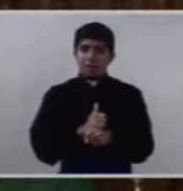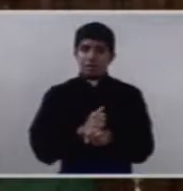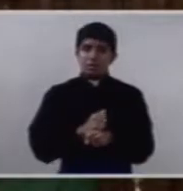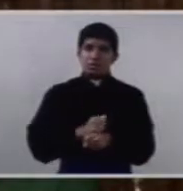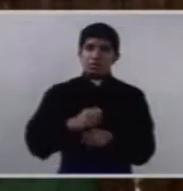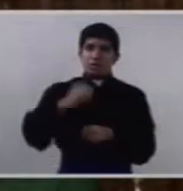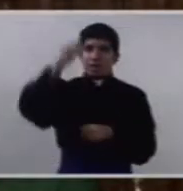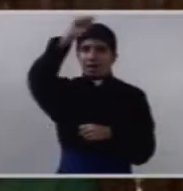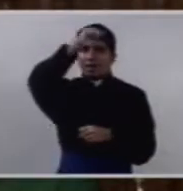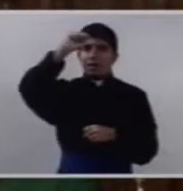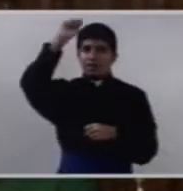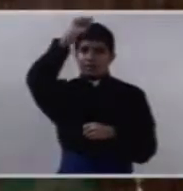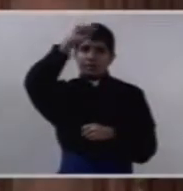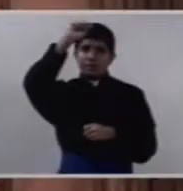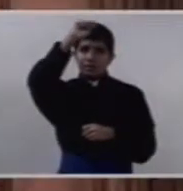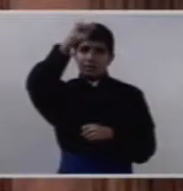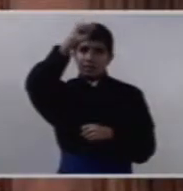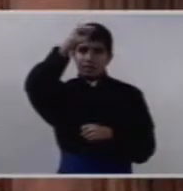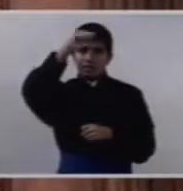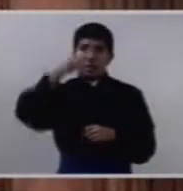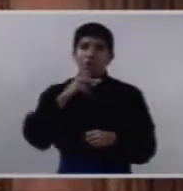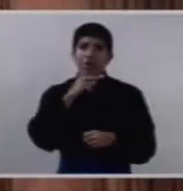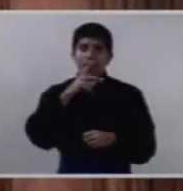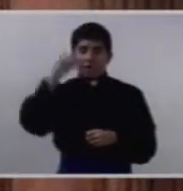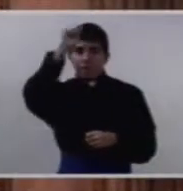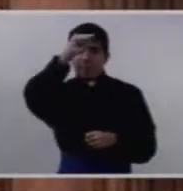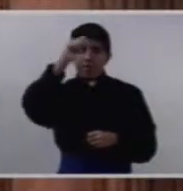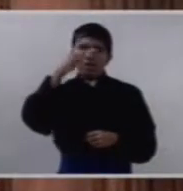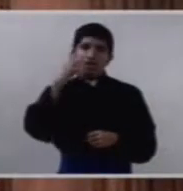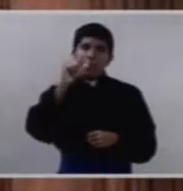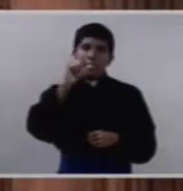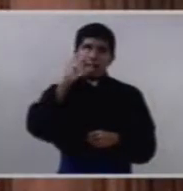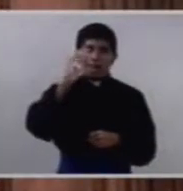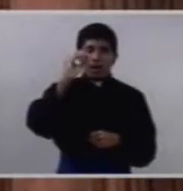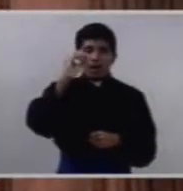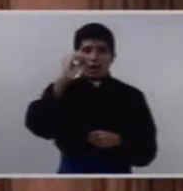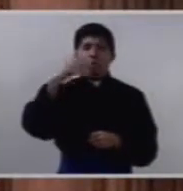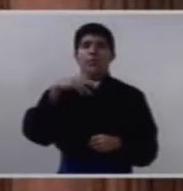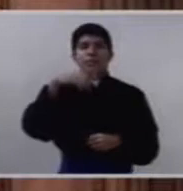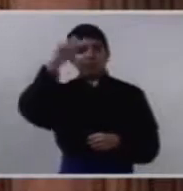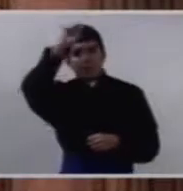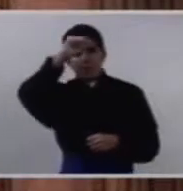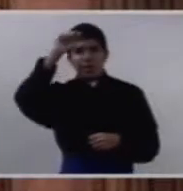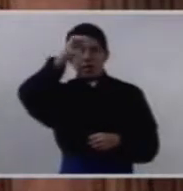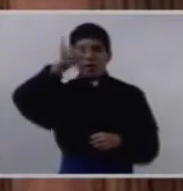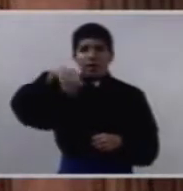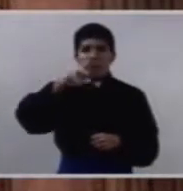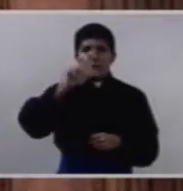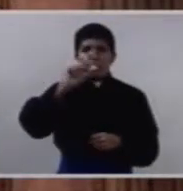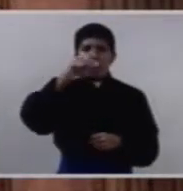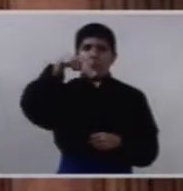ordenados: el padre Paco, el padre Juan Héctor, el padre Gerardo.